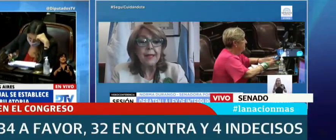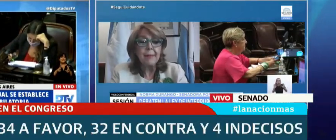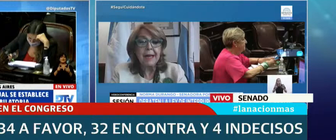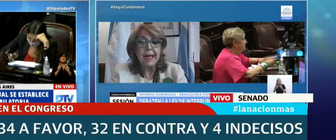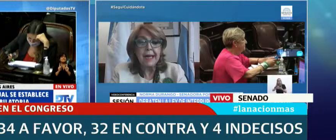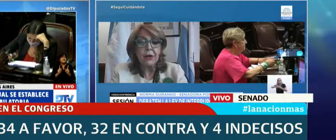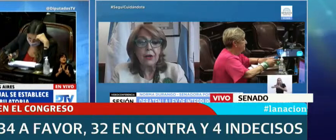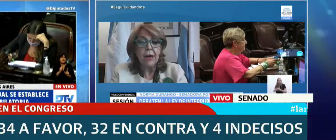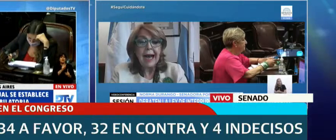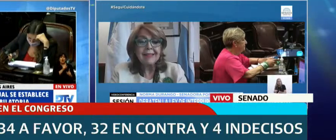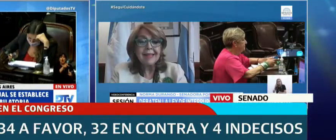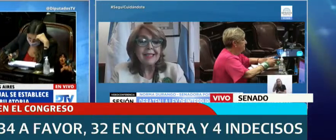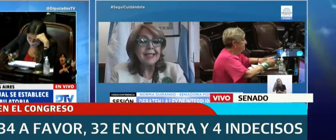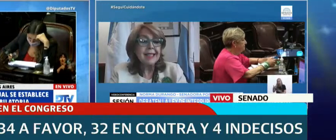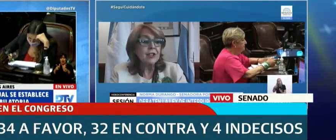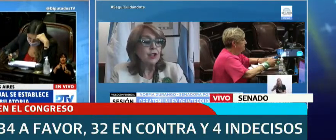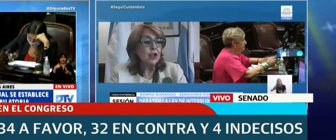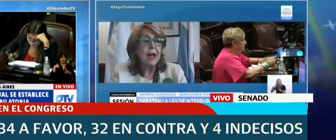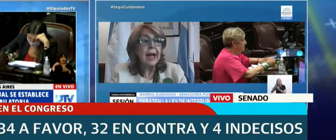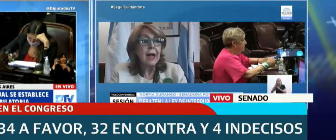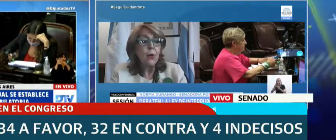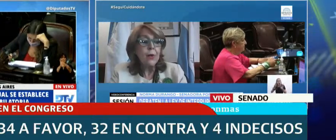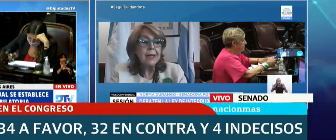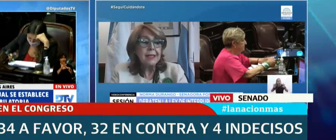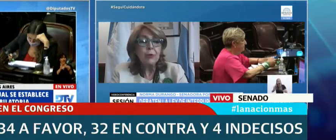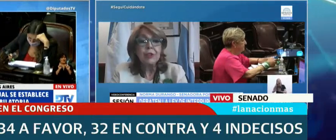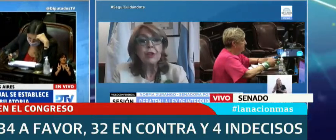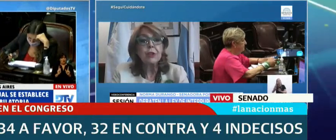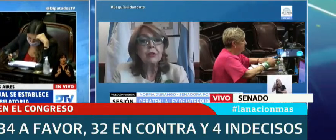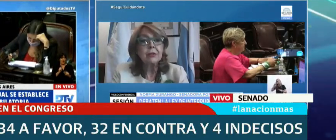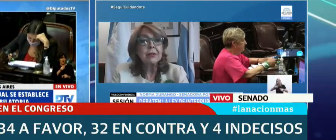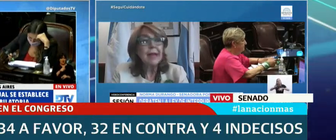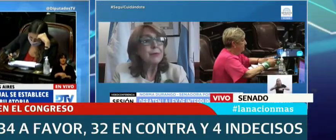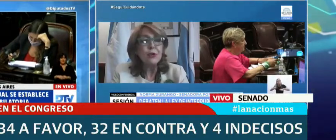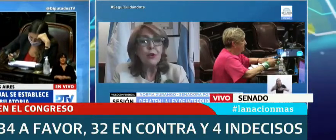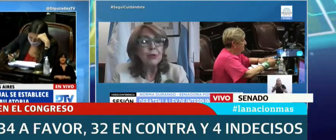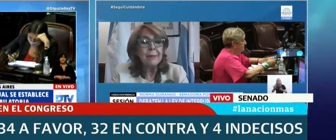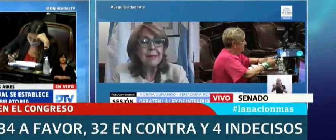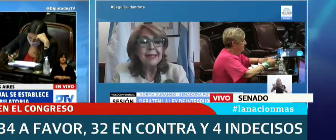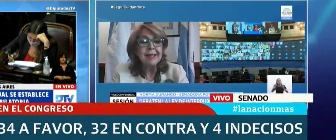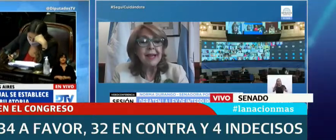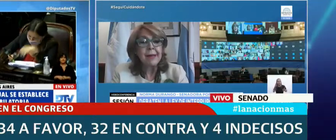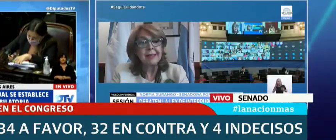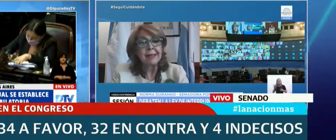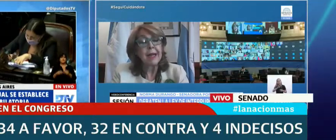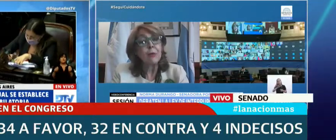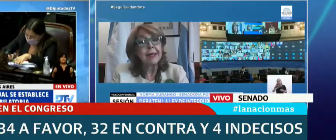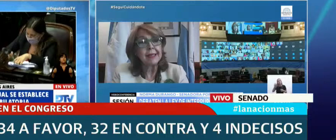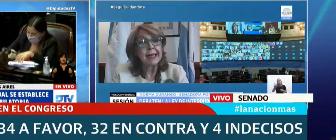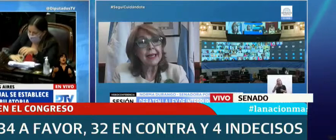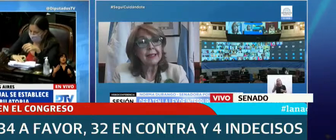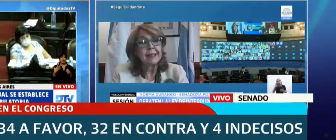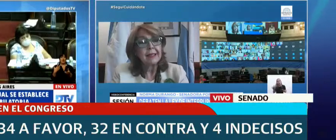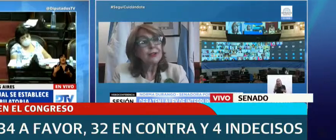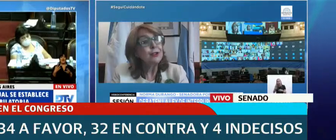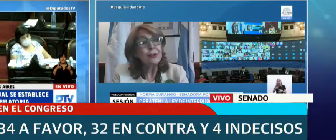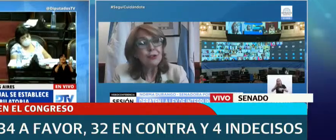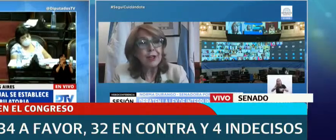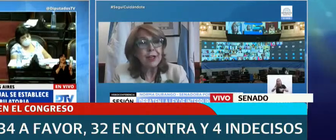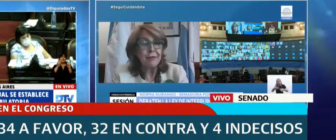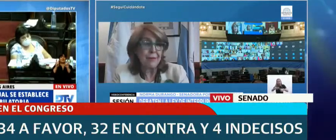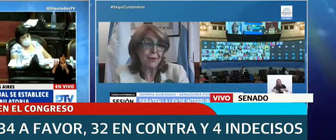con ese escenario en cuanto al triunfo o derrota política del gobierno de la oposición yo te diría que por lo menos el punto de vista del gobierno